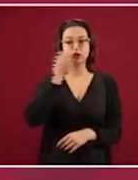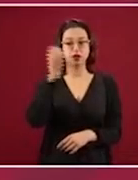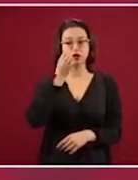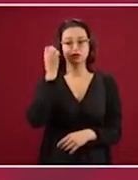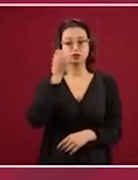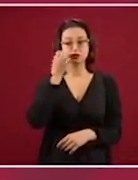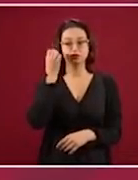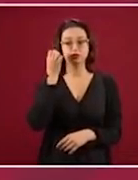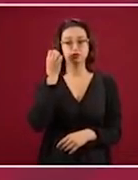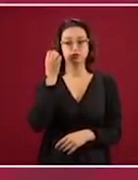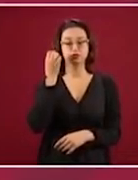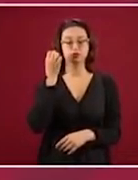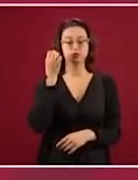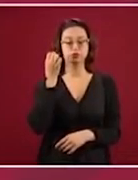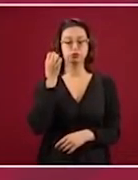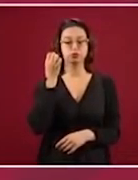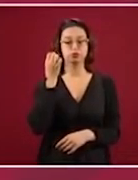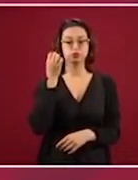de